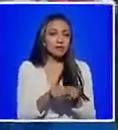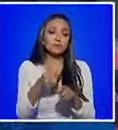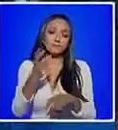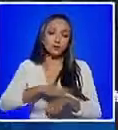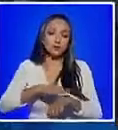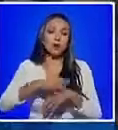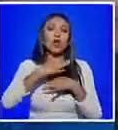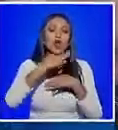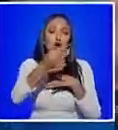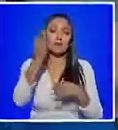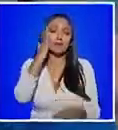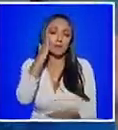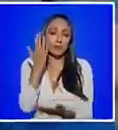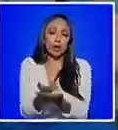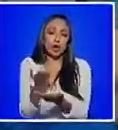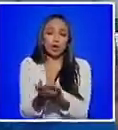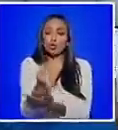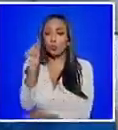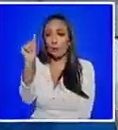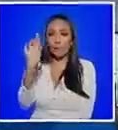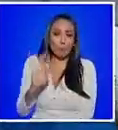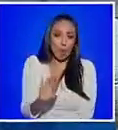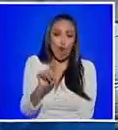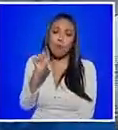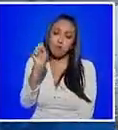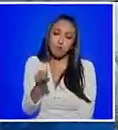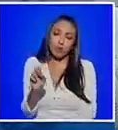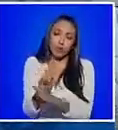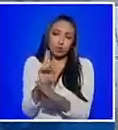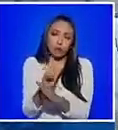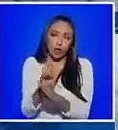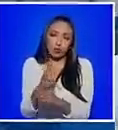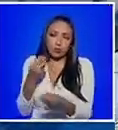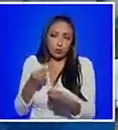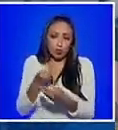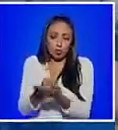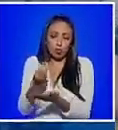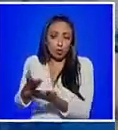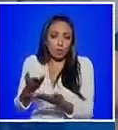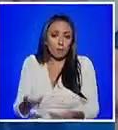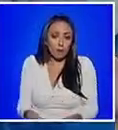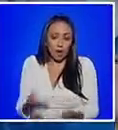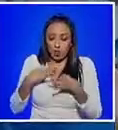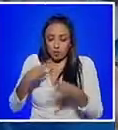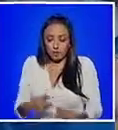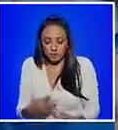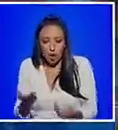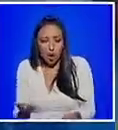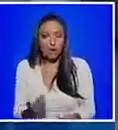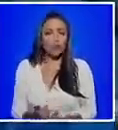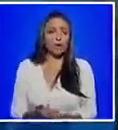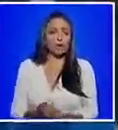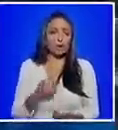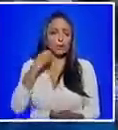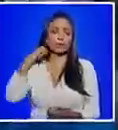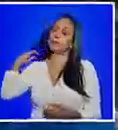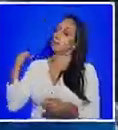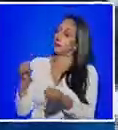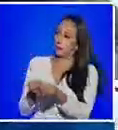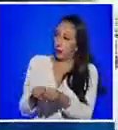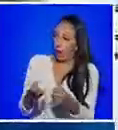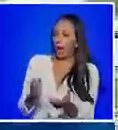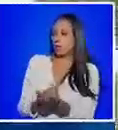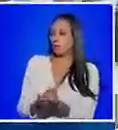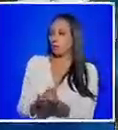pandemia sabemos que las economías están bajas, entonces estamos tratando de apoyar, o sea, trayendo todo tipo de uniformes. Qué lindo, calzado. Muchísimas gracias,